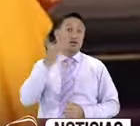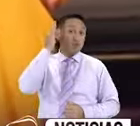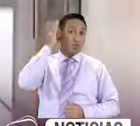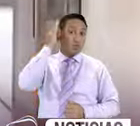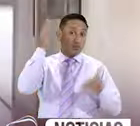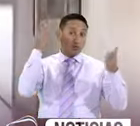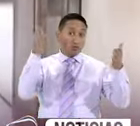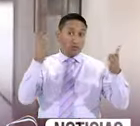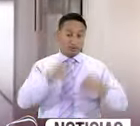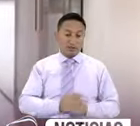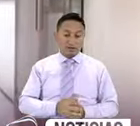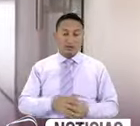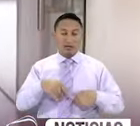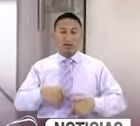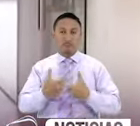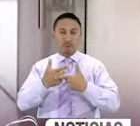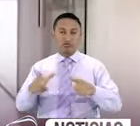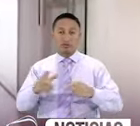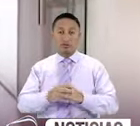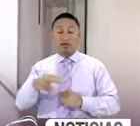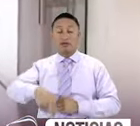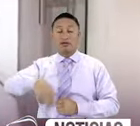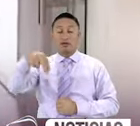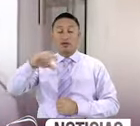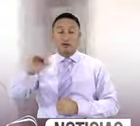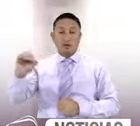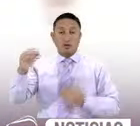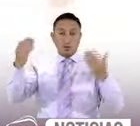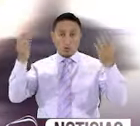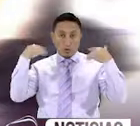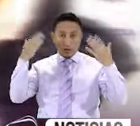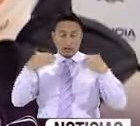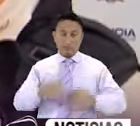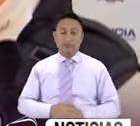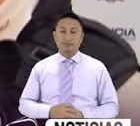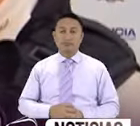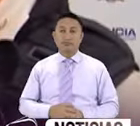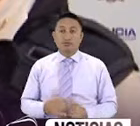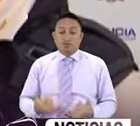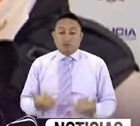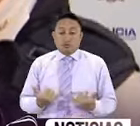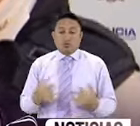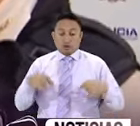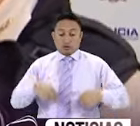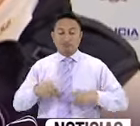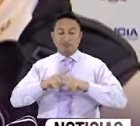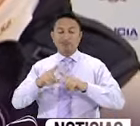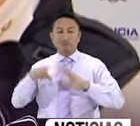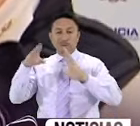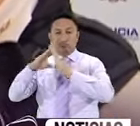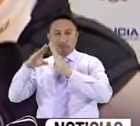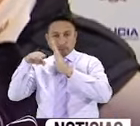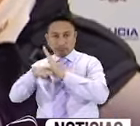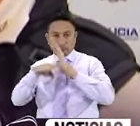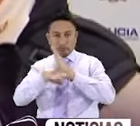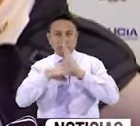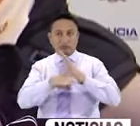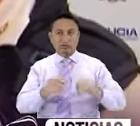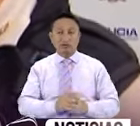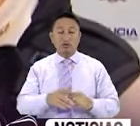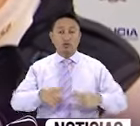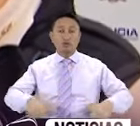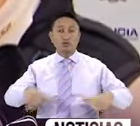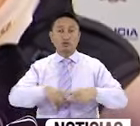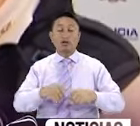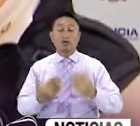sido liberadas en el noroeste de la ciudad. En este momento hemos realizado varios allanamientos en el distrito, en el sector de Nuevo Guayaquil, en el